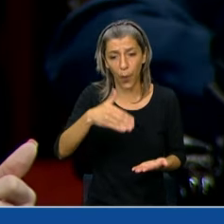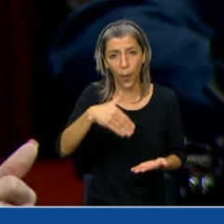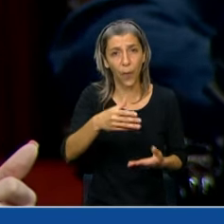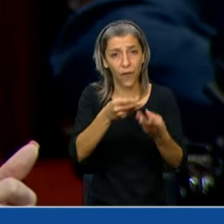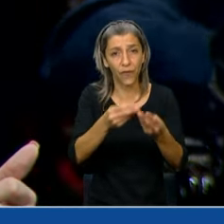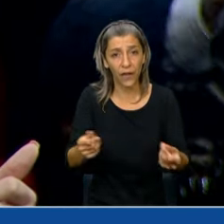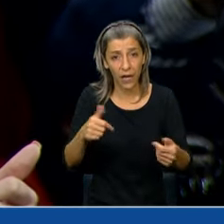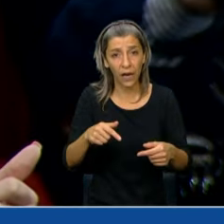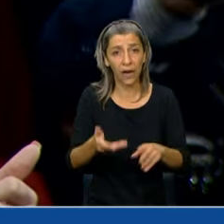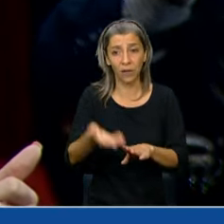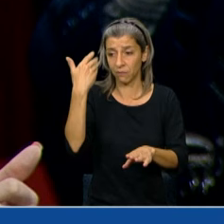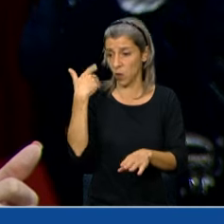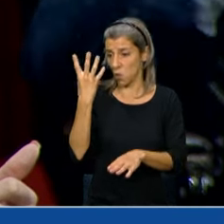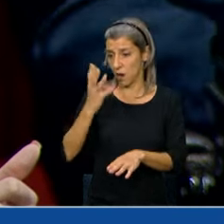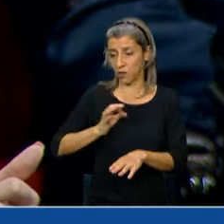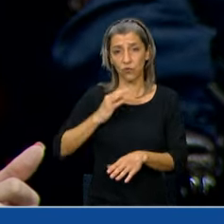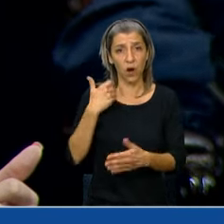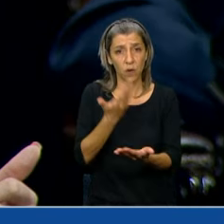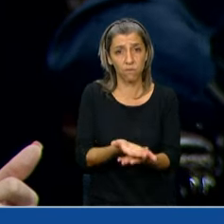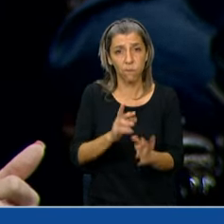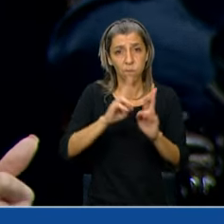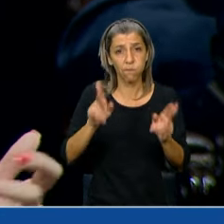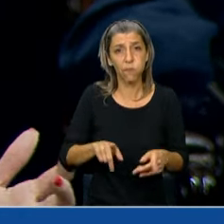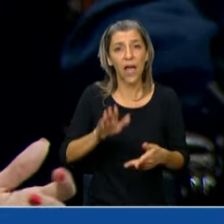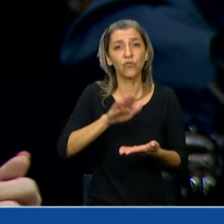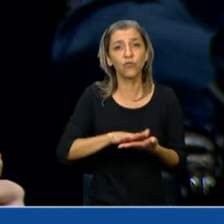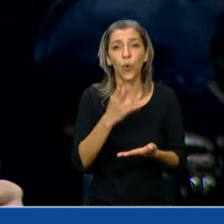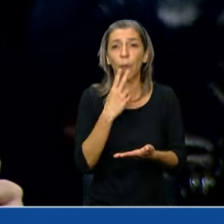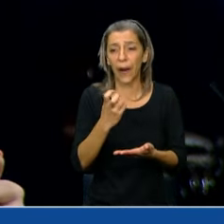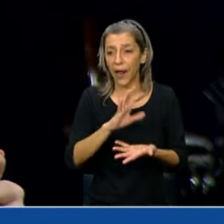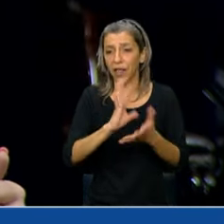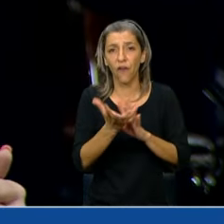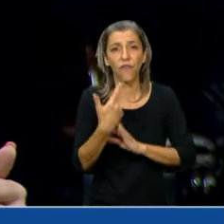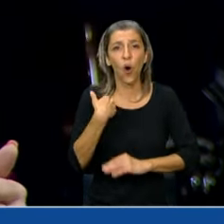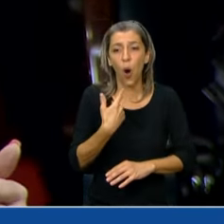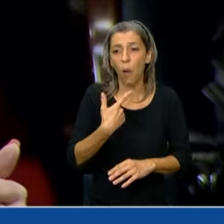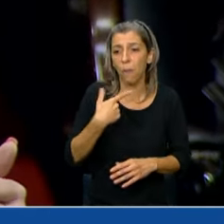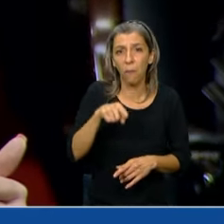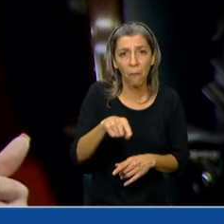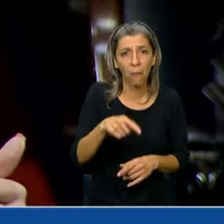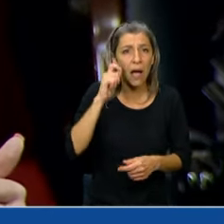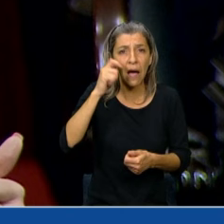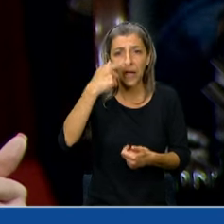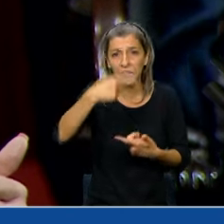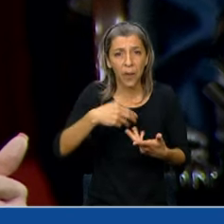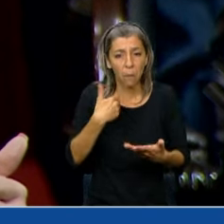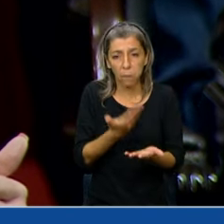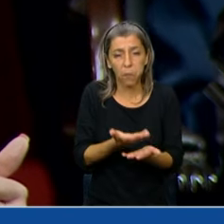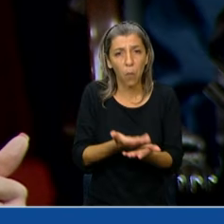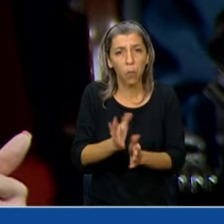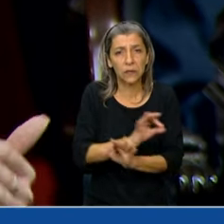presentado una política o un plan de política energética estratégica es es direccionado y es